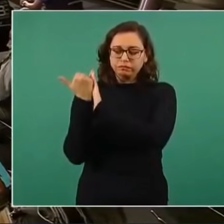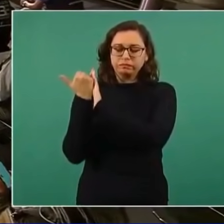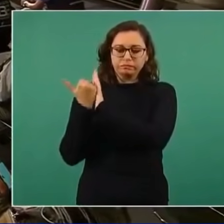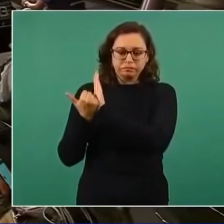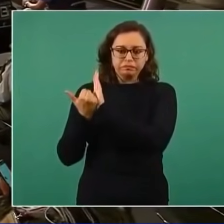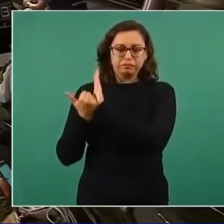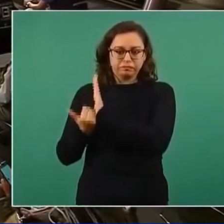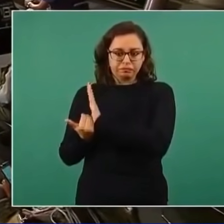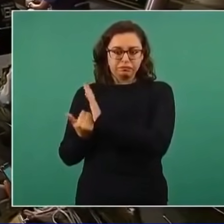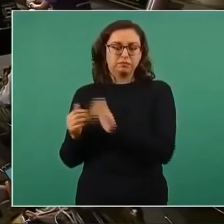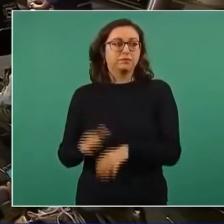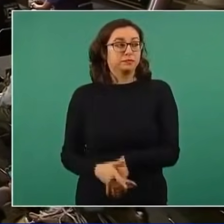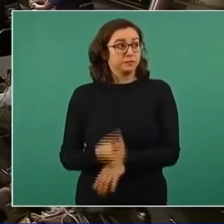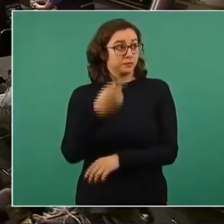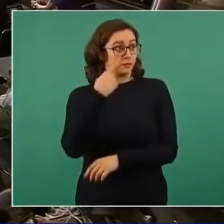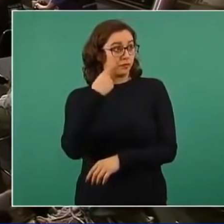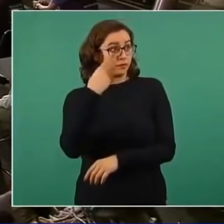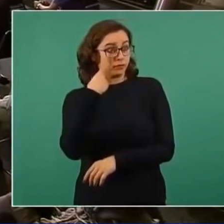2004,